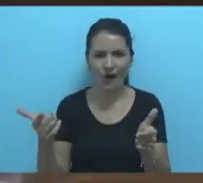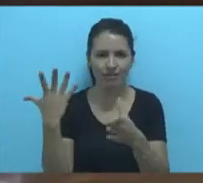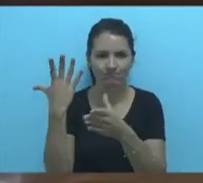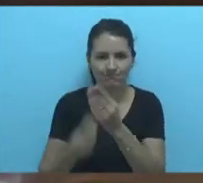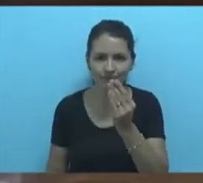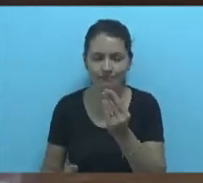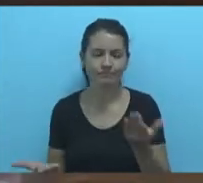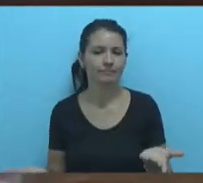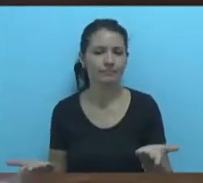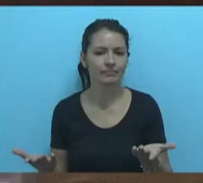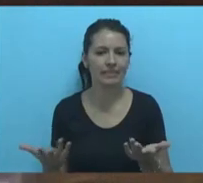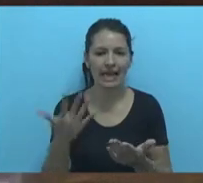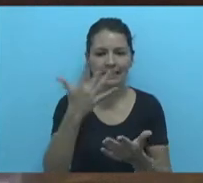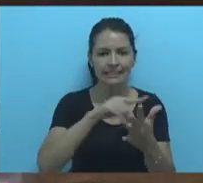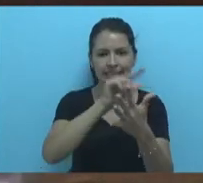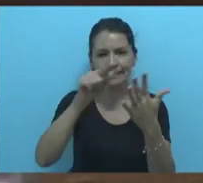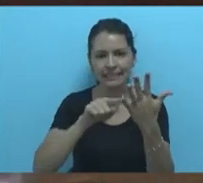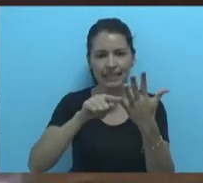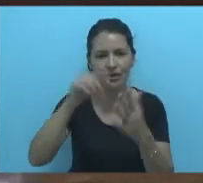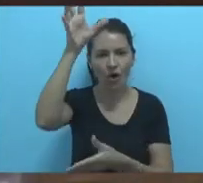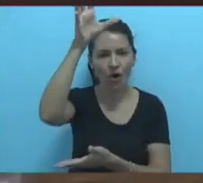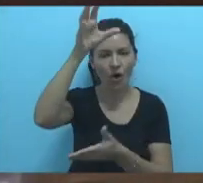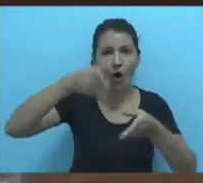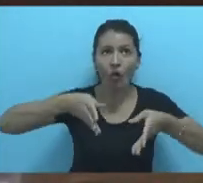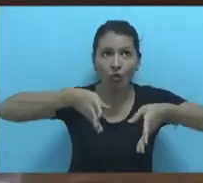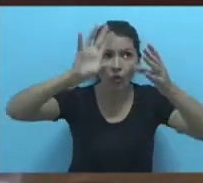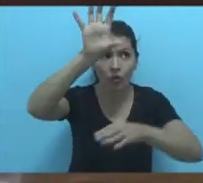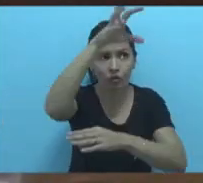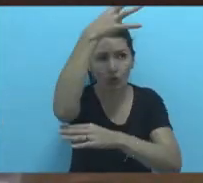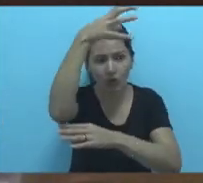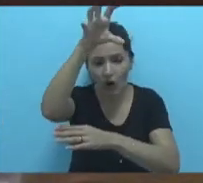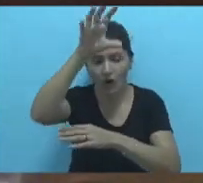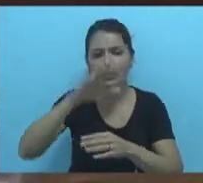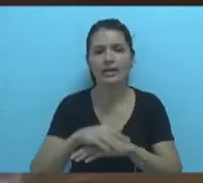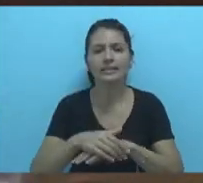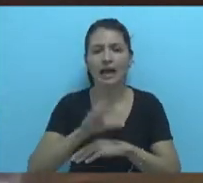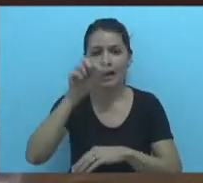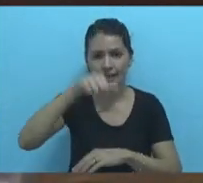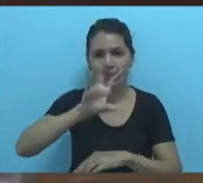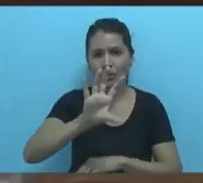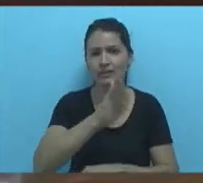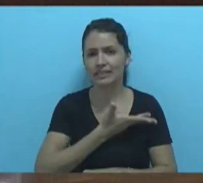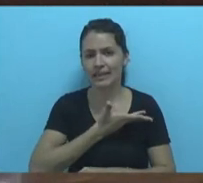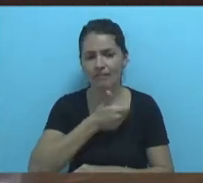tiene. Hay 5 torres en el Delta, en el trayecto de nuestra provincia,